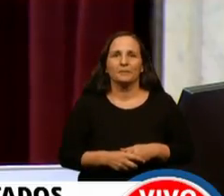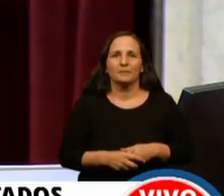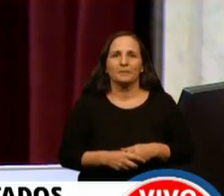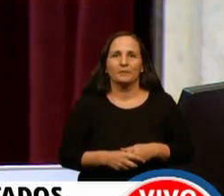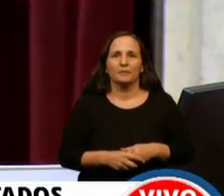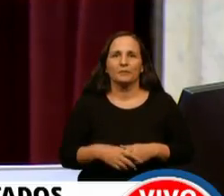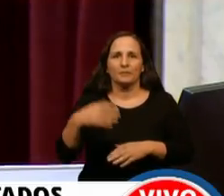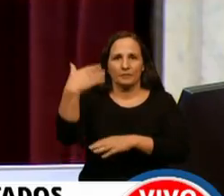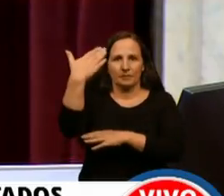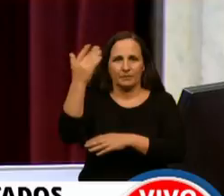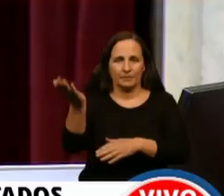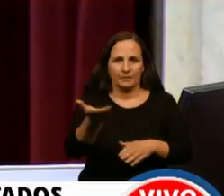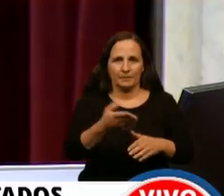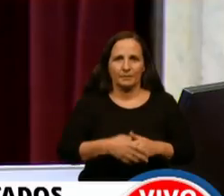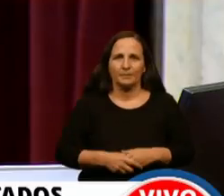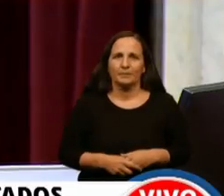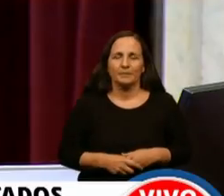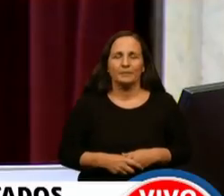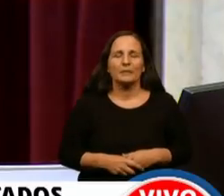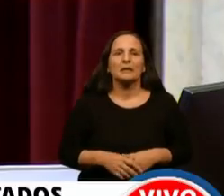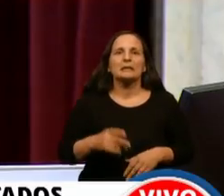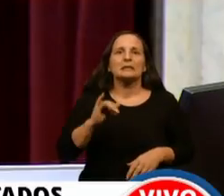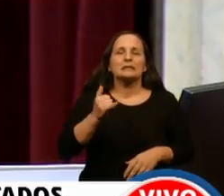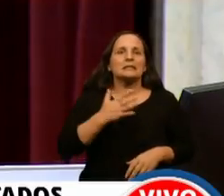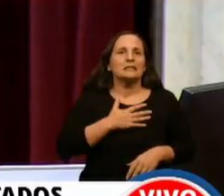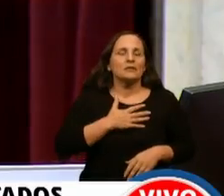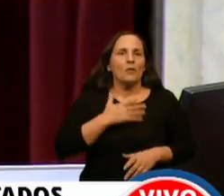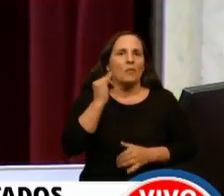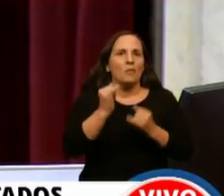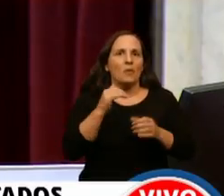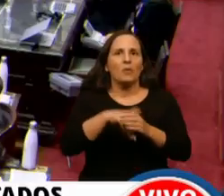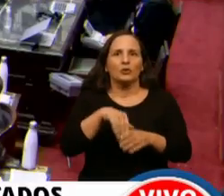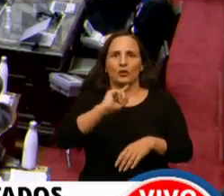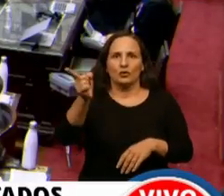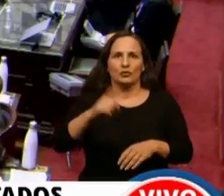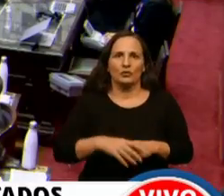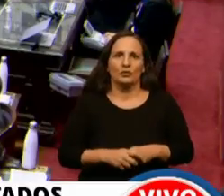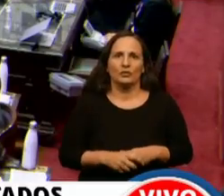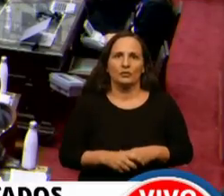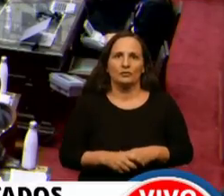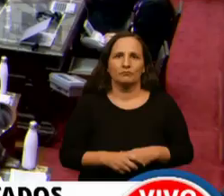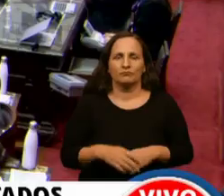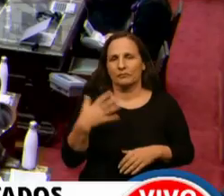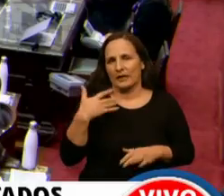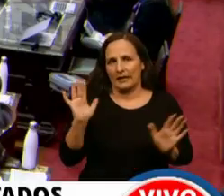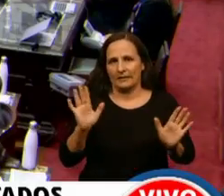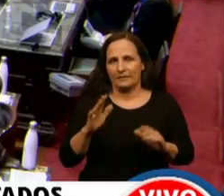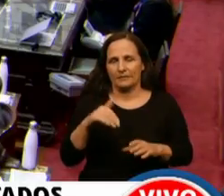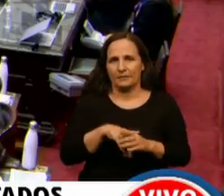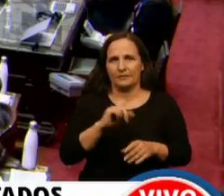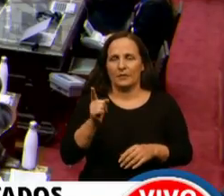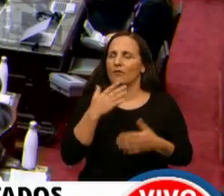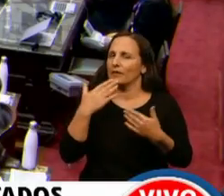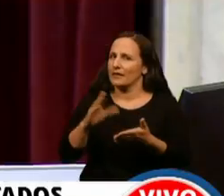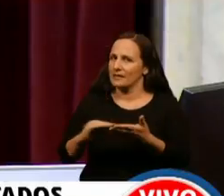en el uso de la palabra para expresar el sentido de mi voto negativo en general gracias gracias